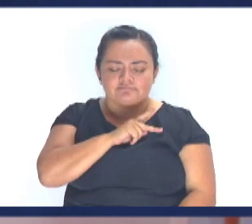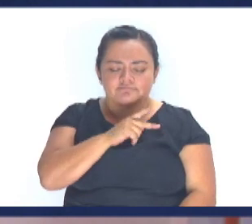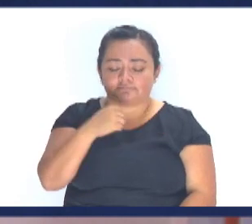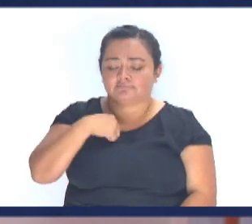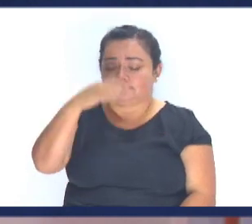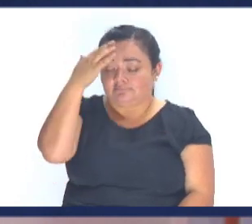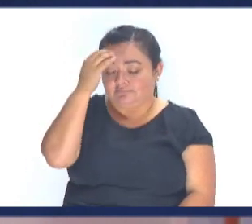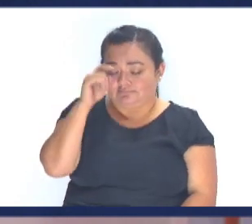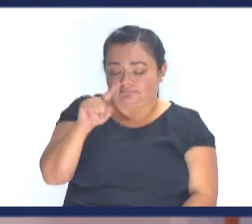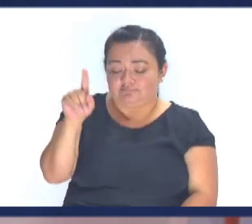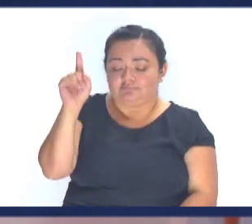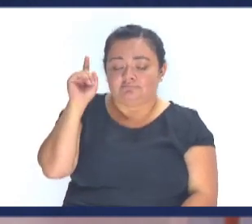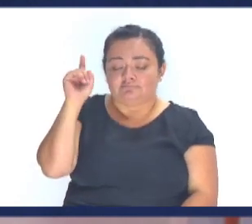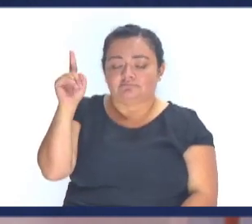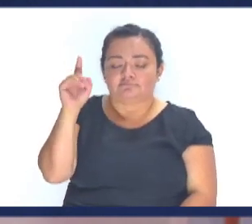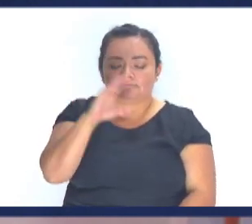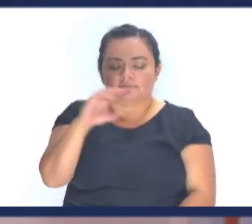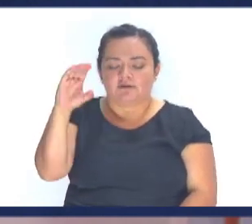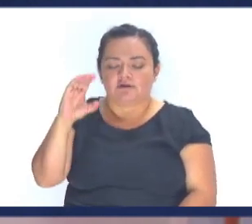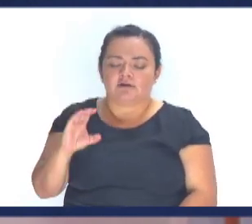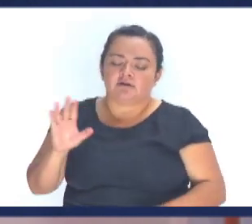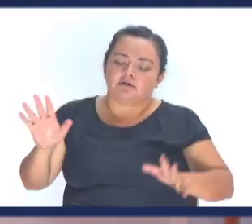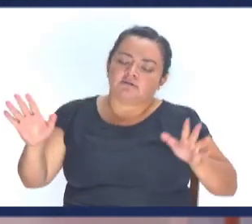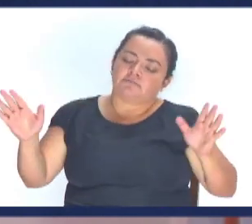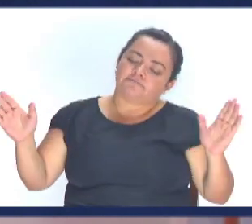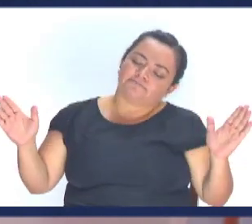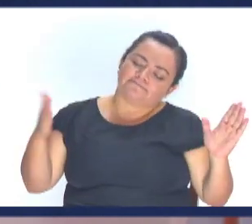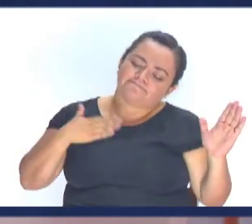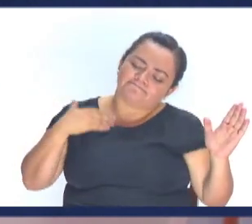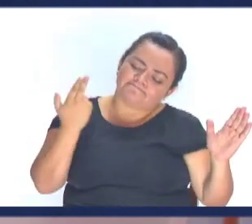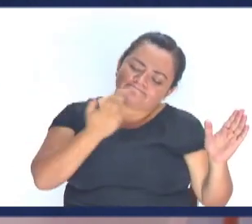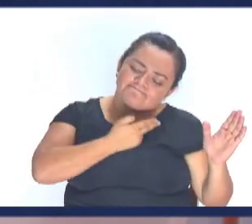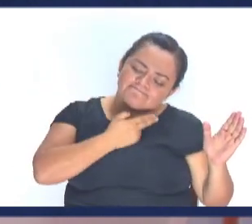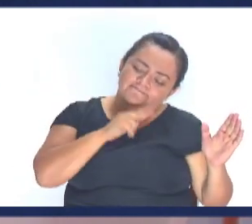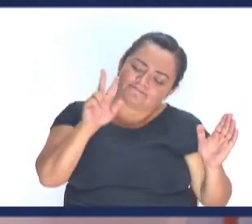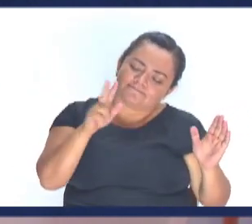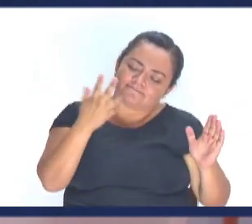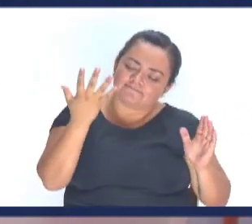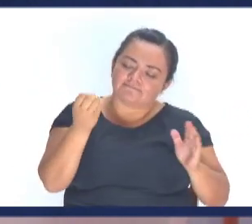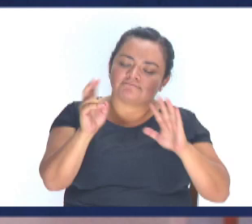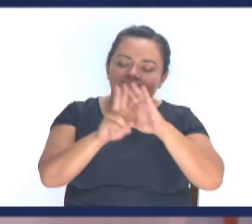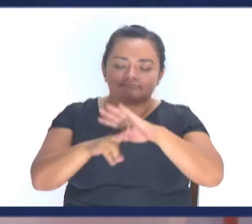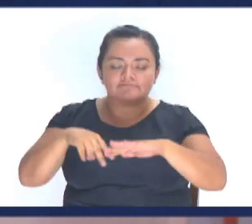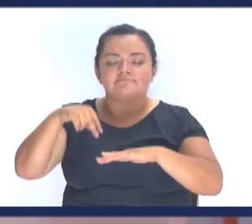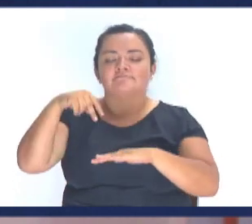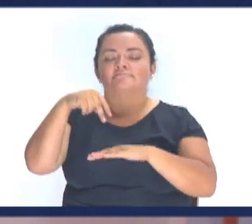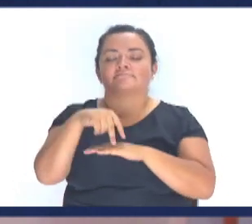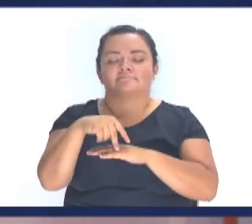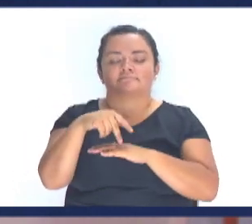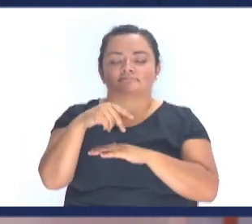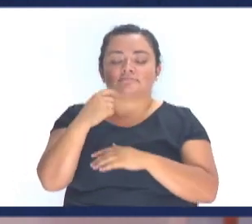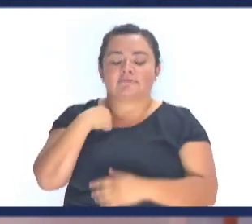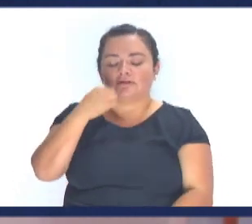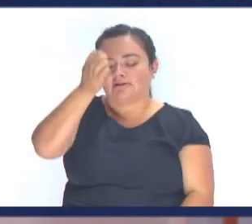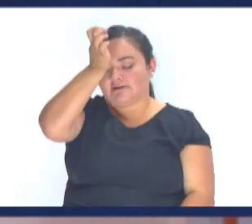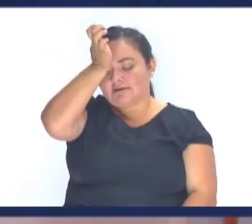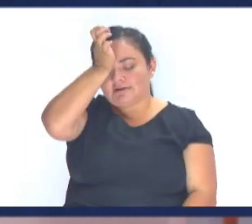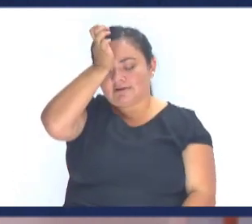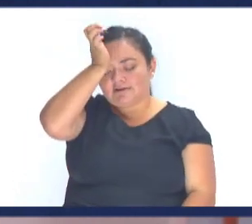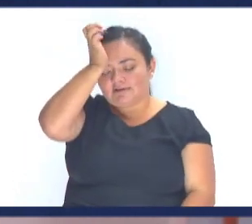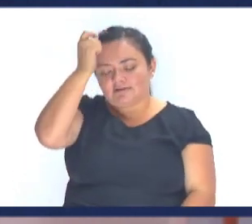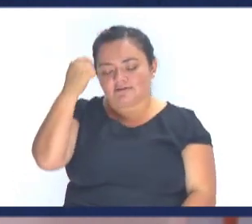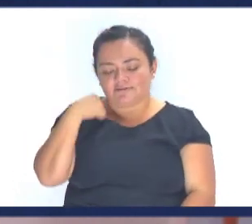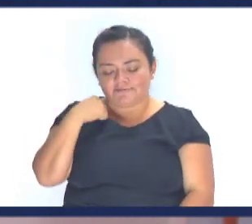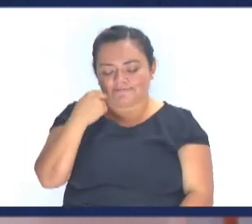Yo creo que eres Dios Que moriste en la cruz Por mis pecados Y resucitaste Al tercer día Me arrepiento